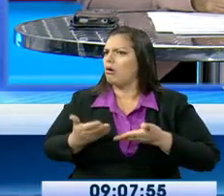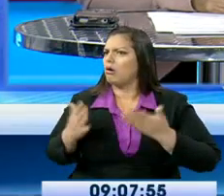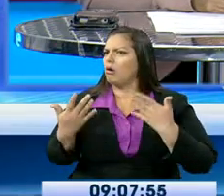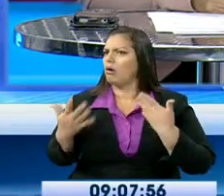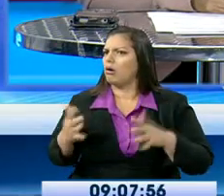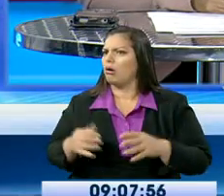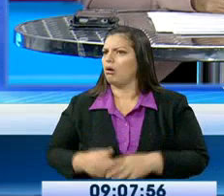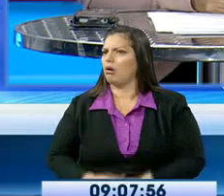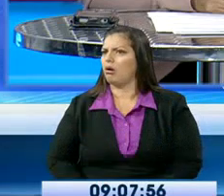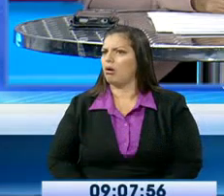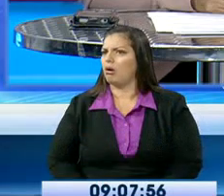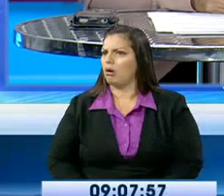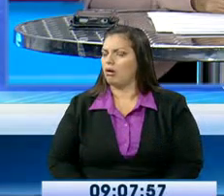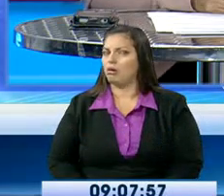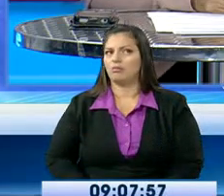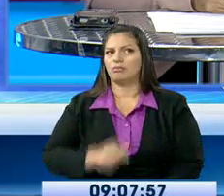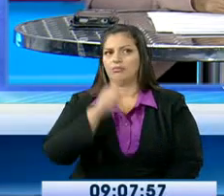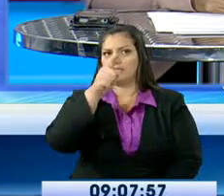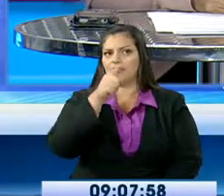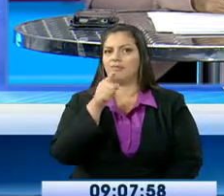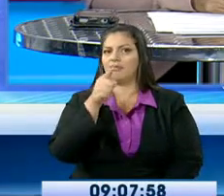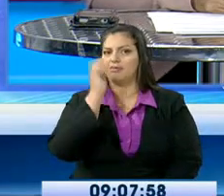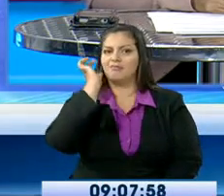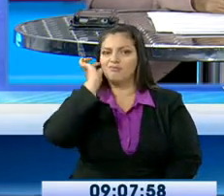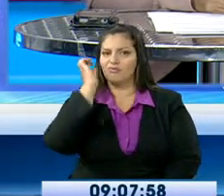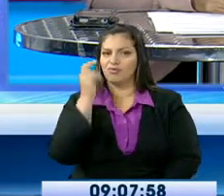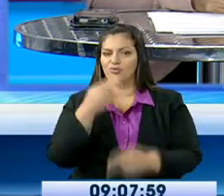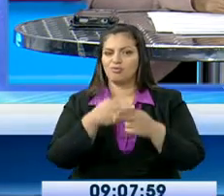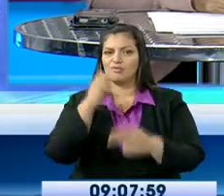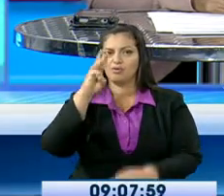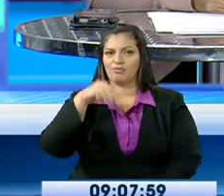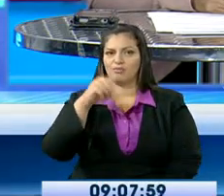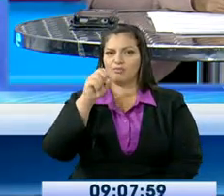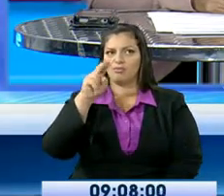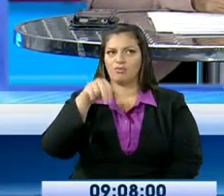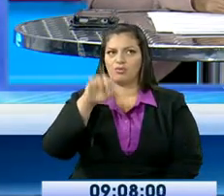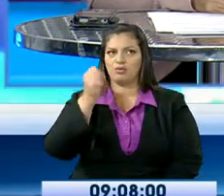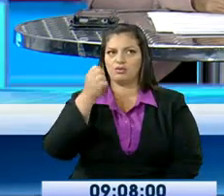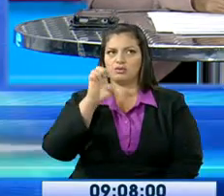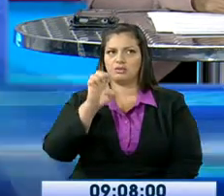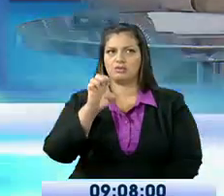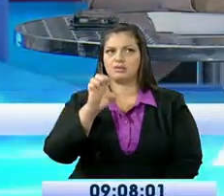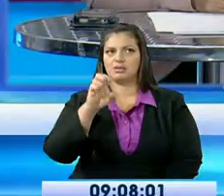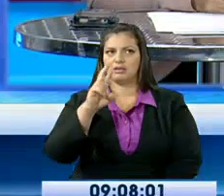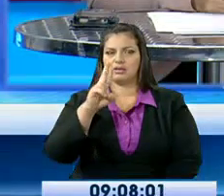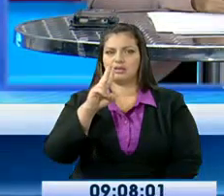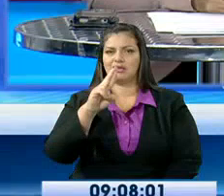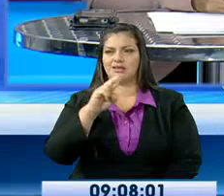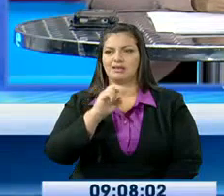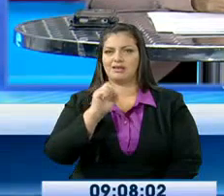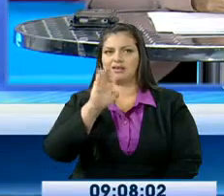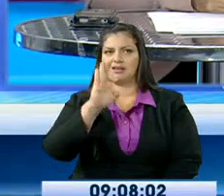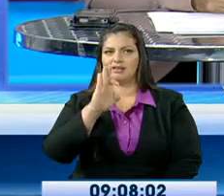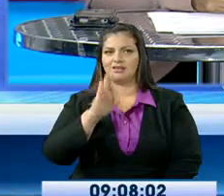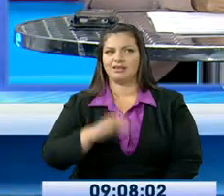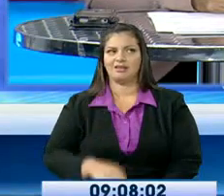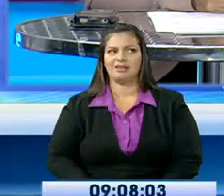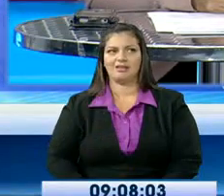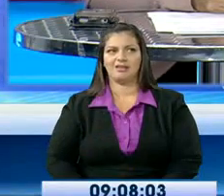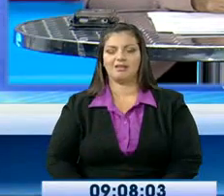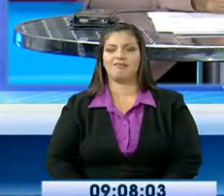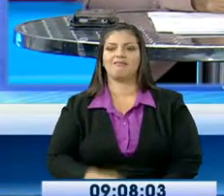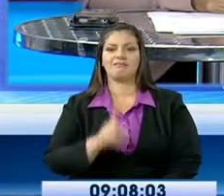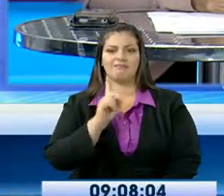sobre todo a ti, Montserrat Naranjo, que siempre le guardas a otras personas con uñas y dientes, por si acaso.